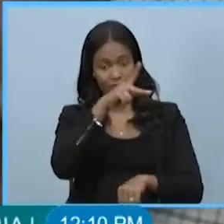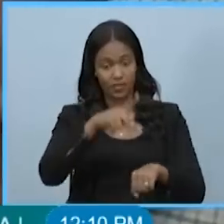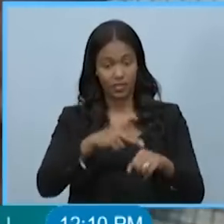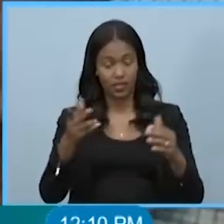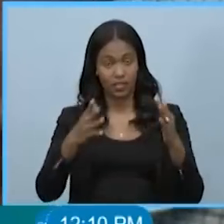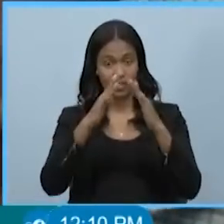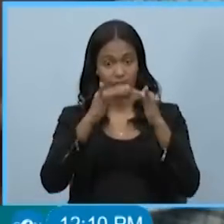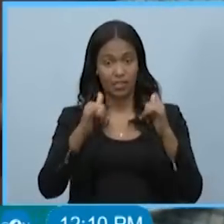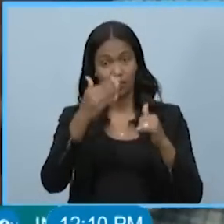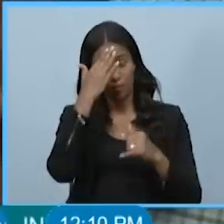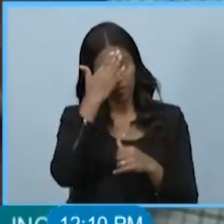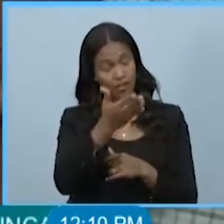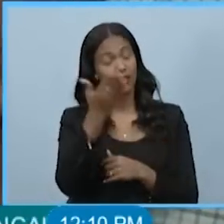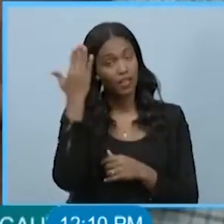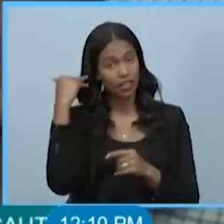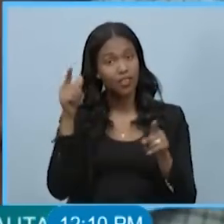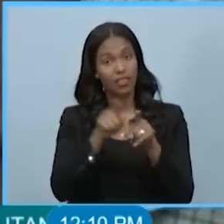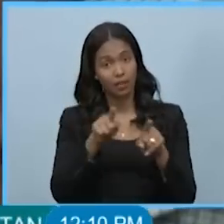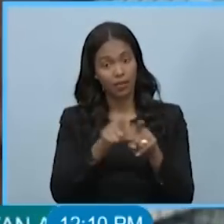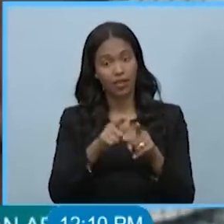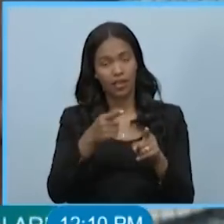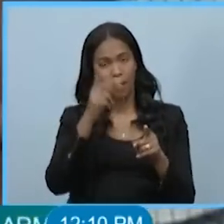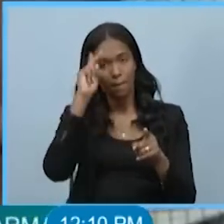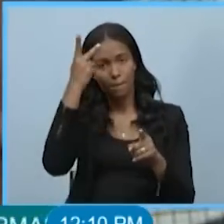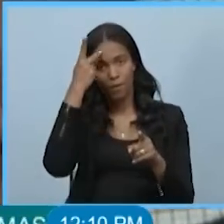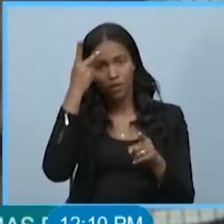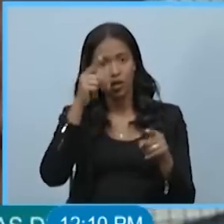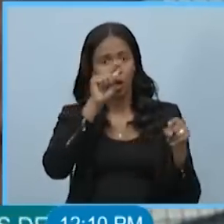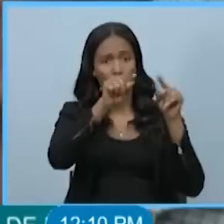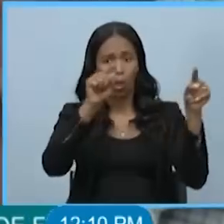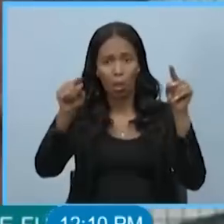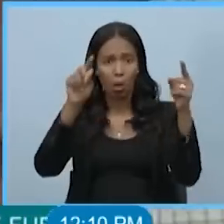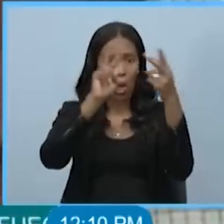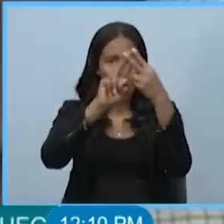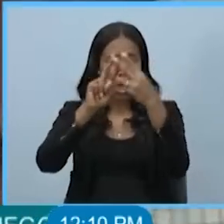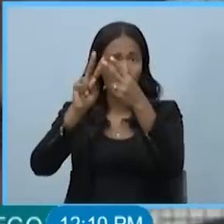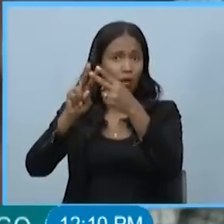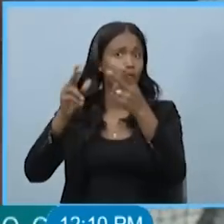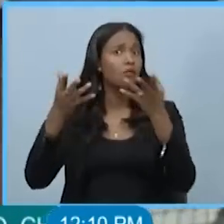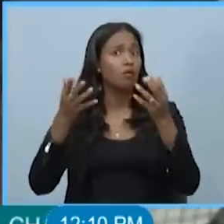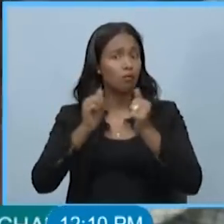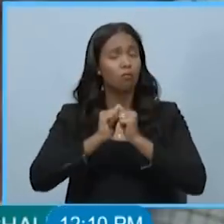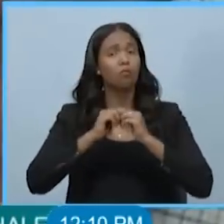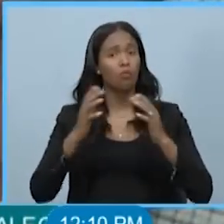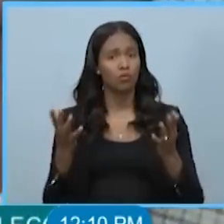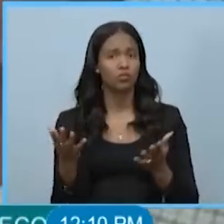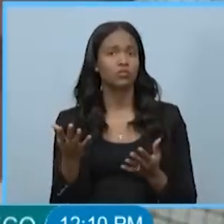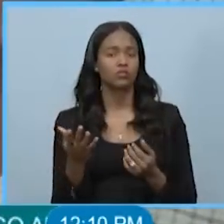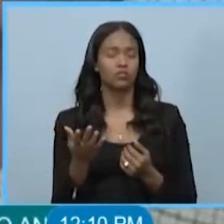porque él fue candidato y lo conocían a donde quiera. Un hombre,